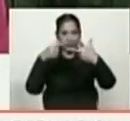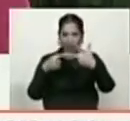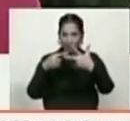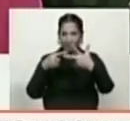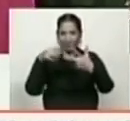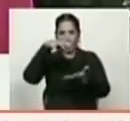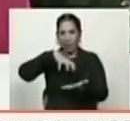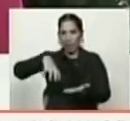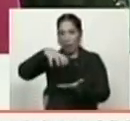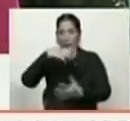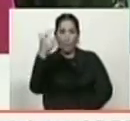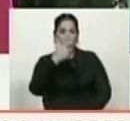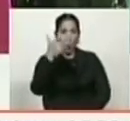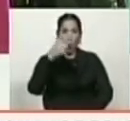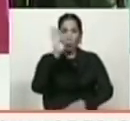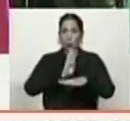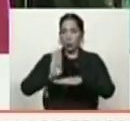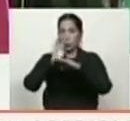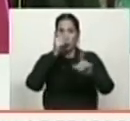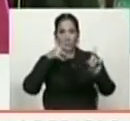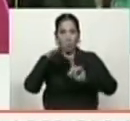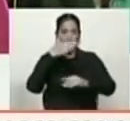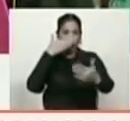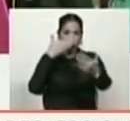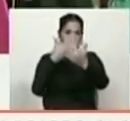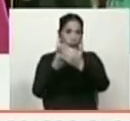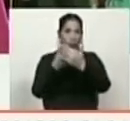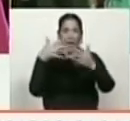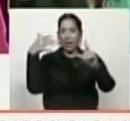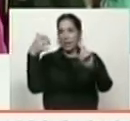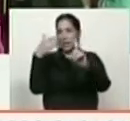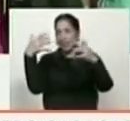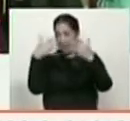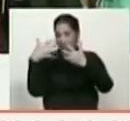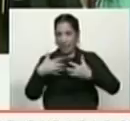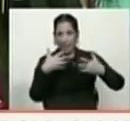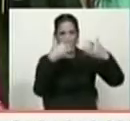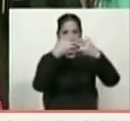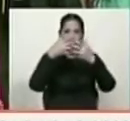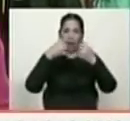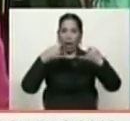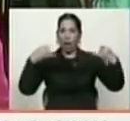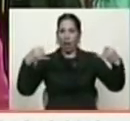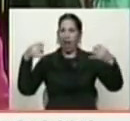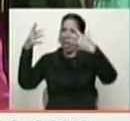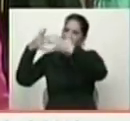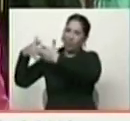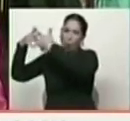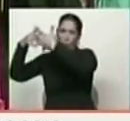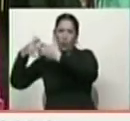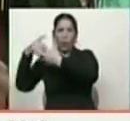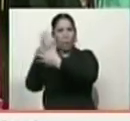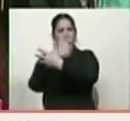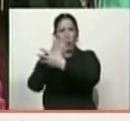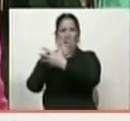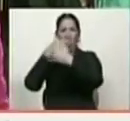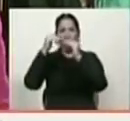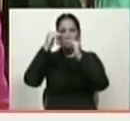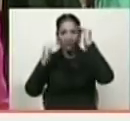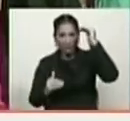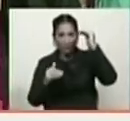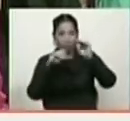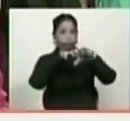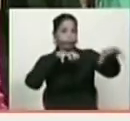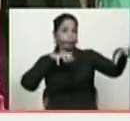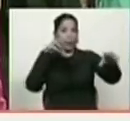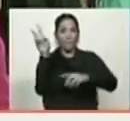del pueblo y también haciéndole frente a esta guerra eléctrica que desde el gobierno de los Estados Unidos ha buscado desestabilizar a millones de